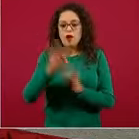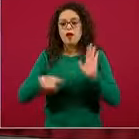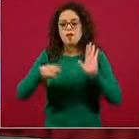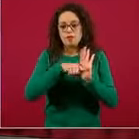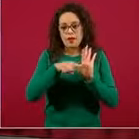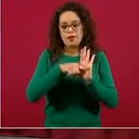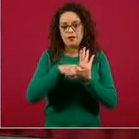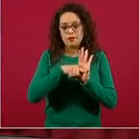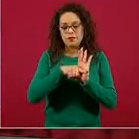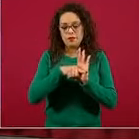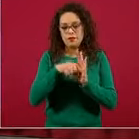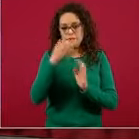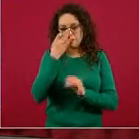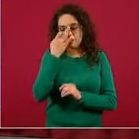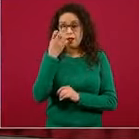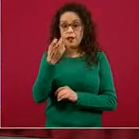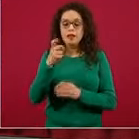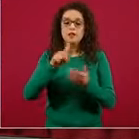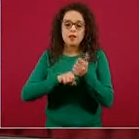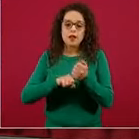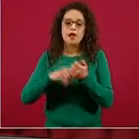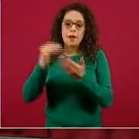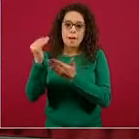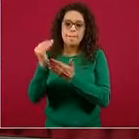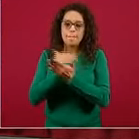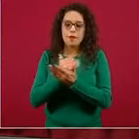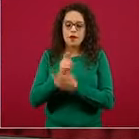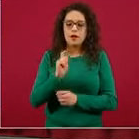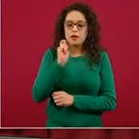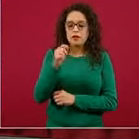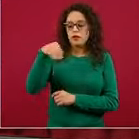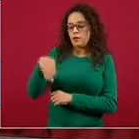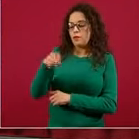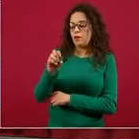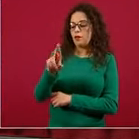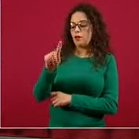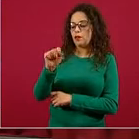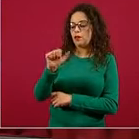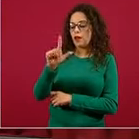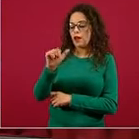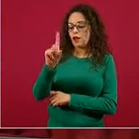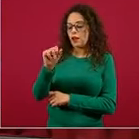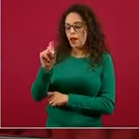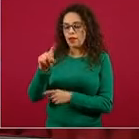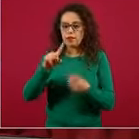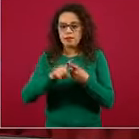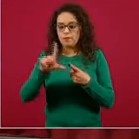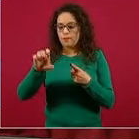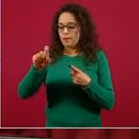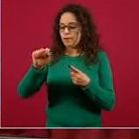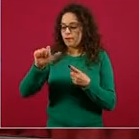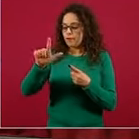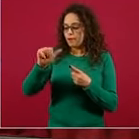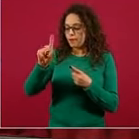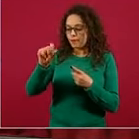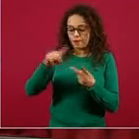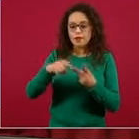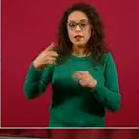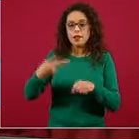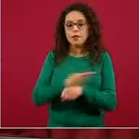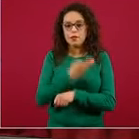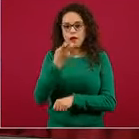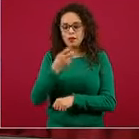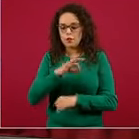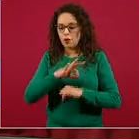41%, ¿no? Y esto lógicamente disminuye tanto la mortalidad como la letalidad de lo que está ocurriendo en las últimas semanas